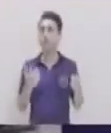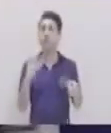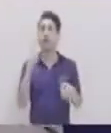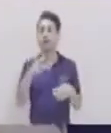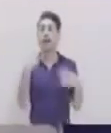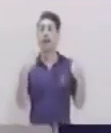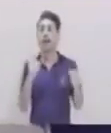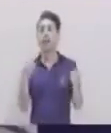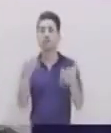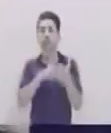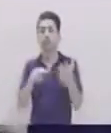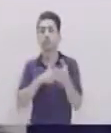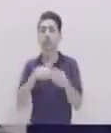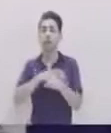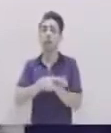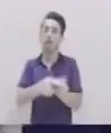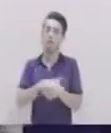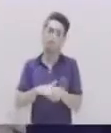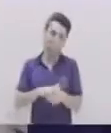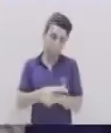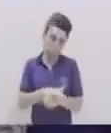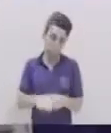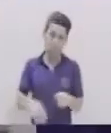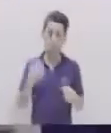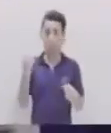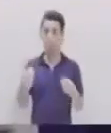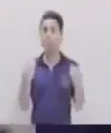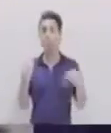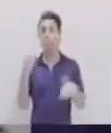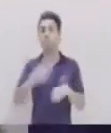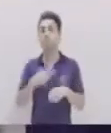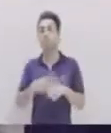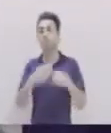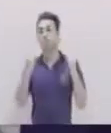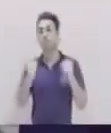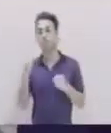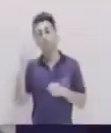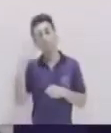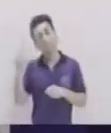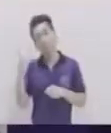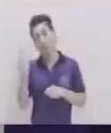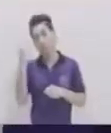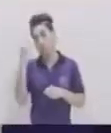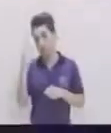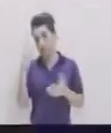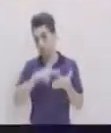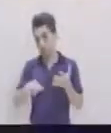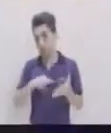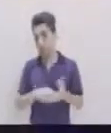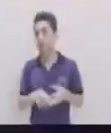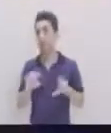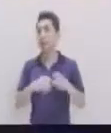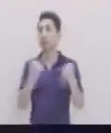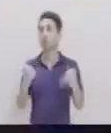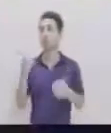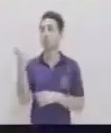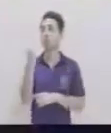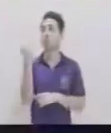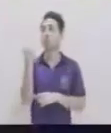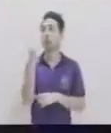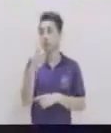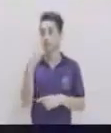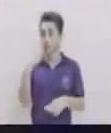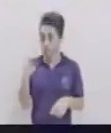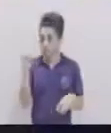imprecisos provoca una lectura lenta y en muchas ocasiones dificultades en la comprensión de lectura. Por lo tanto, es